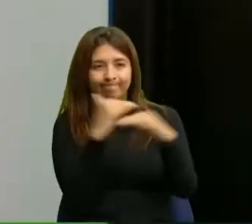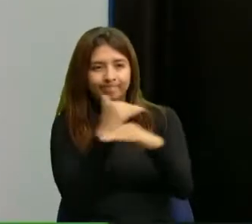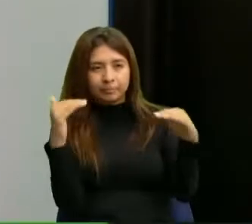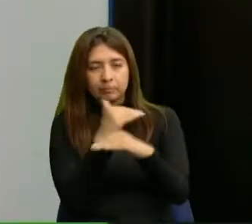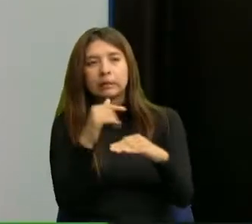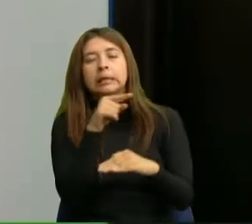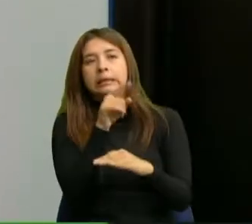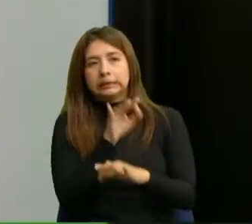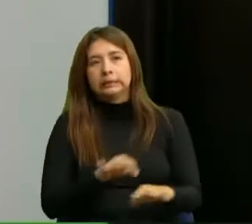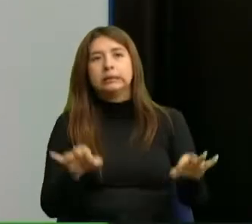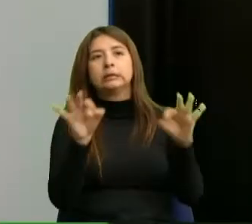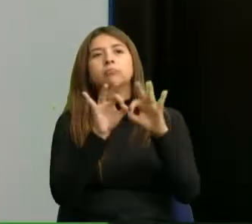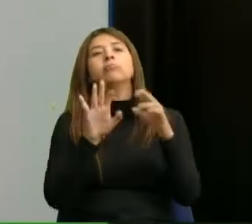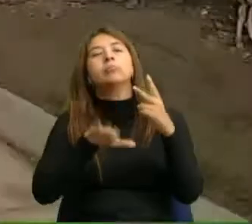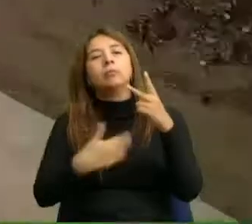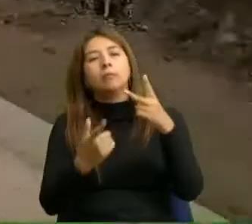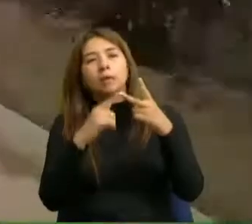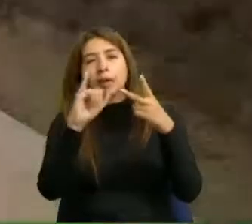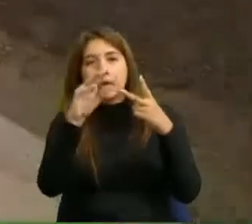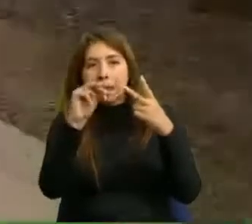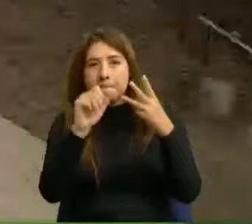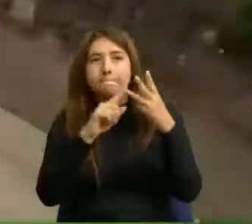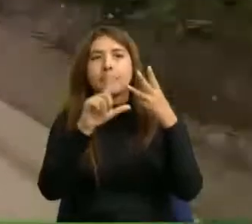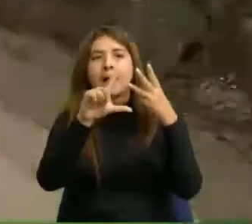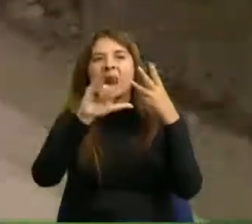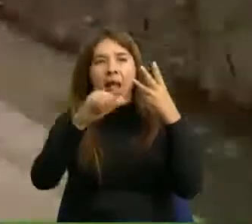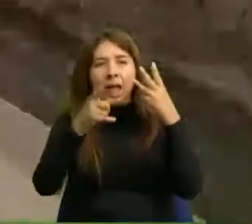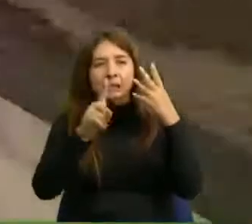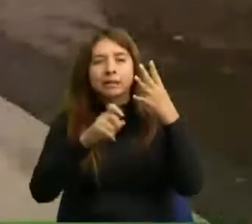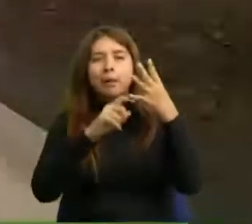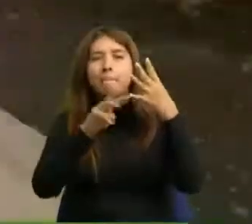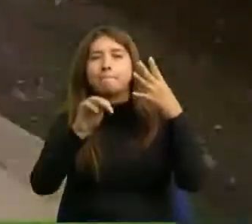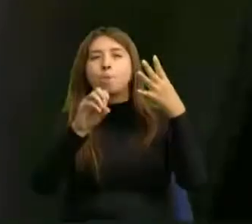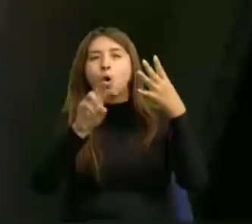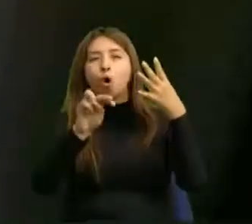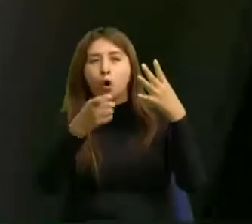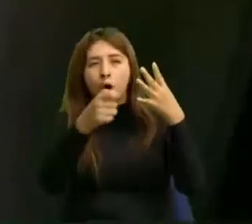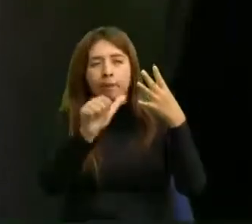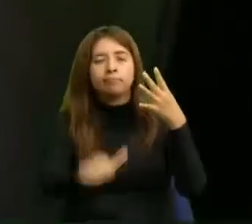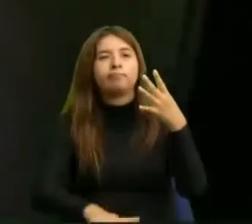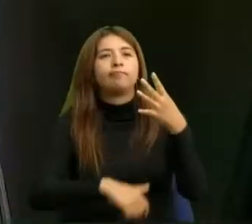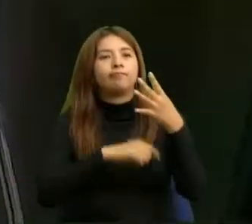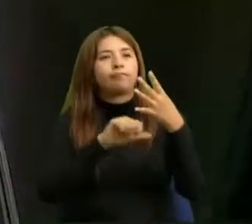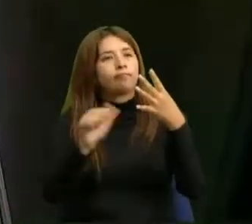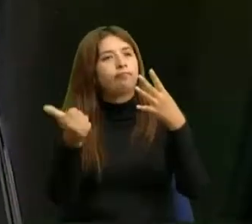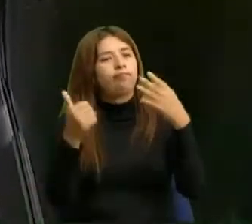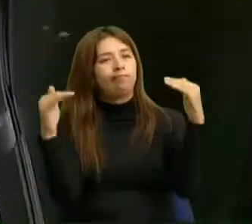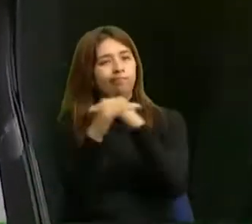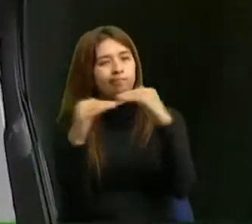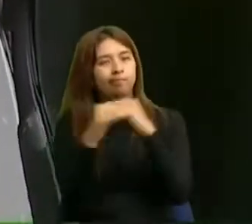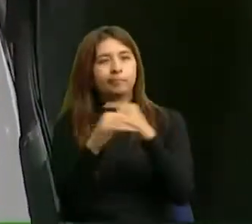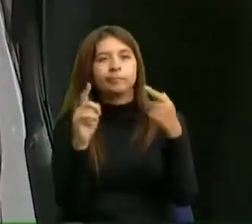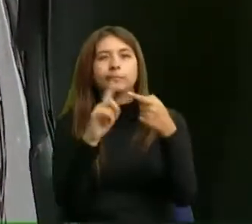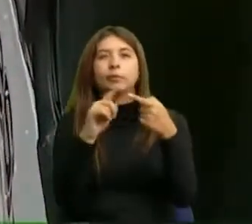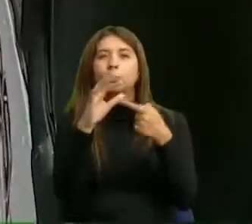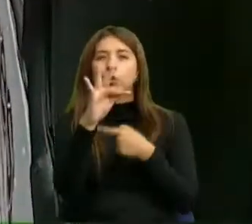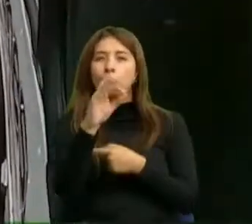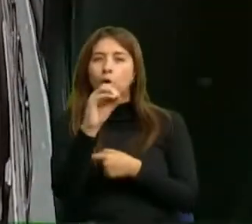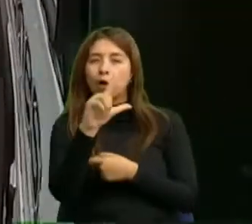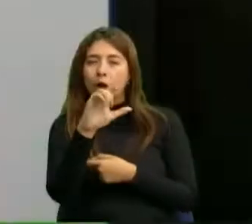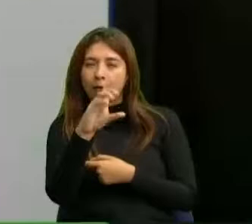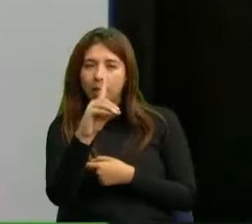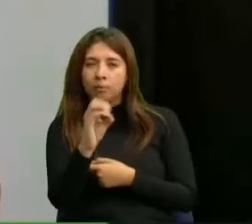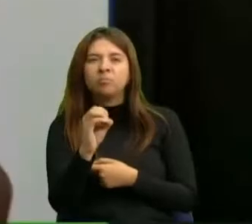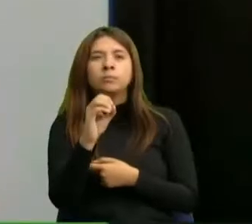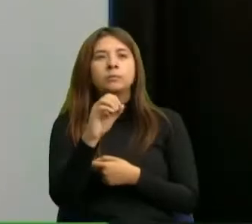pueden ir hacia el sector Ima, Las Lajas, Mónoga, la vía de Mejue Toledo, proviniendo